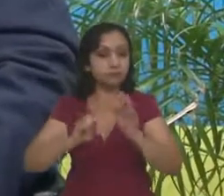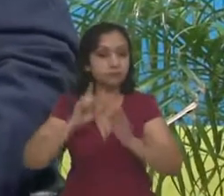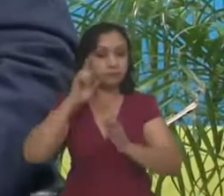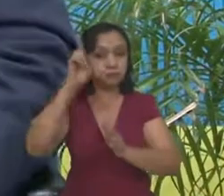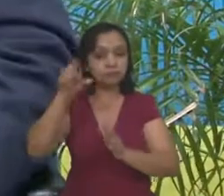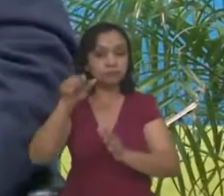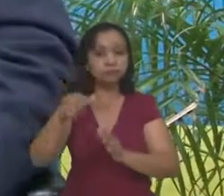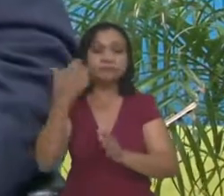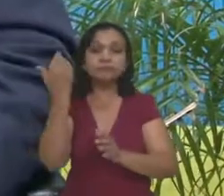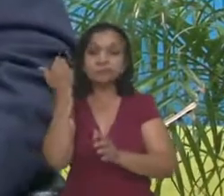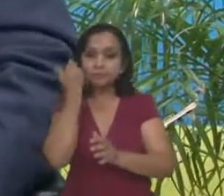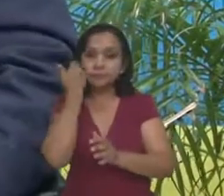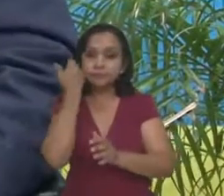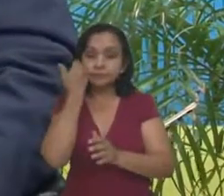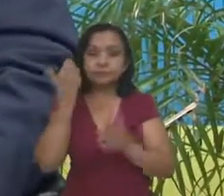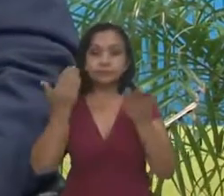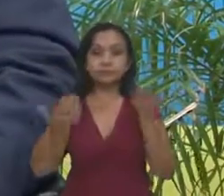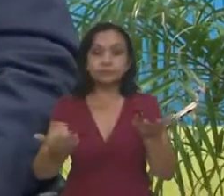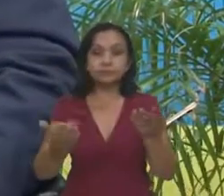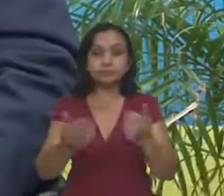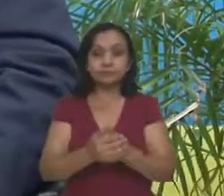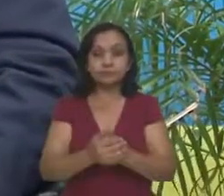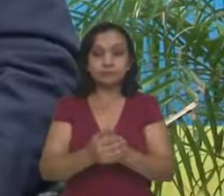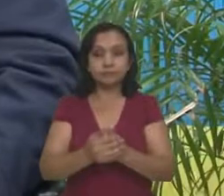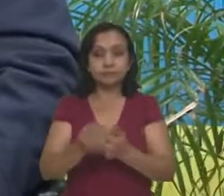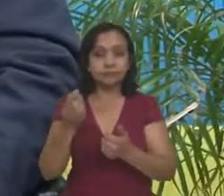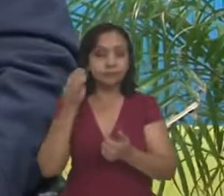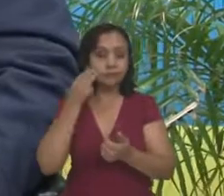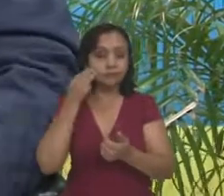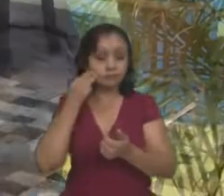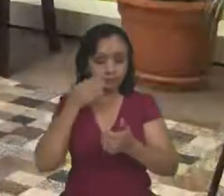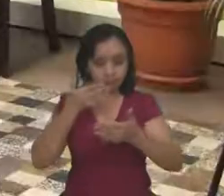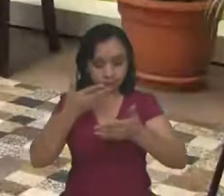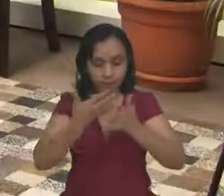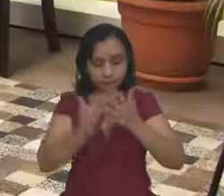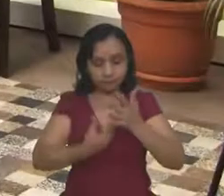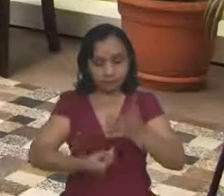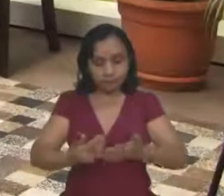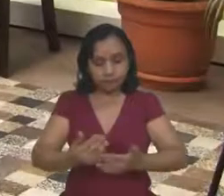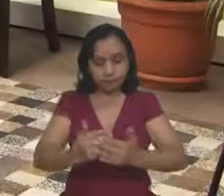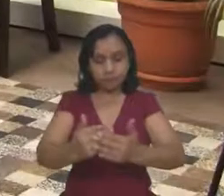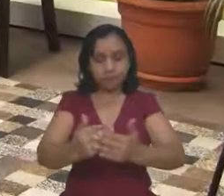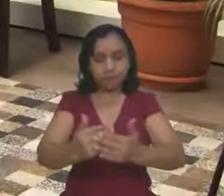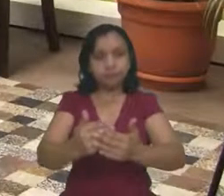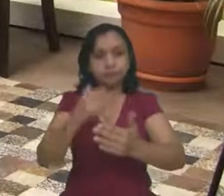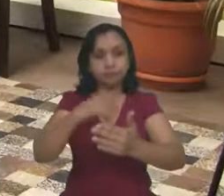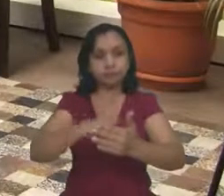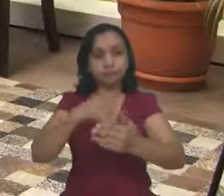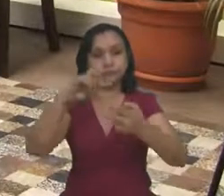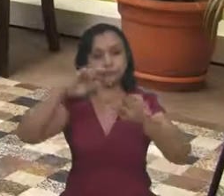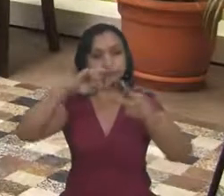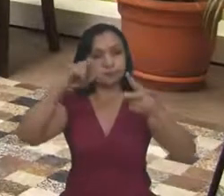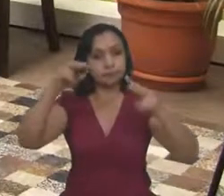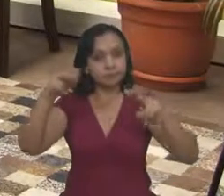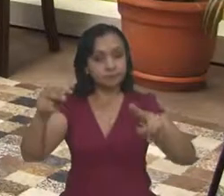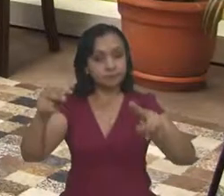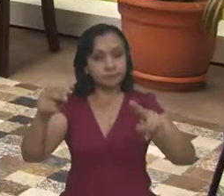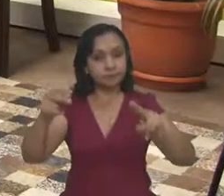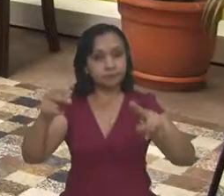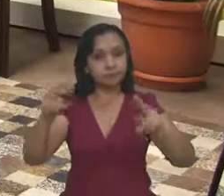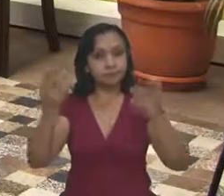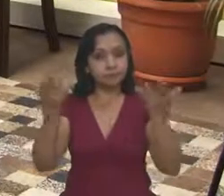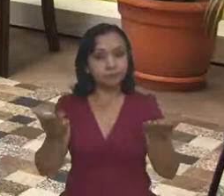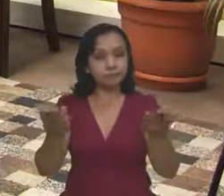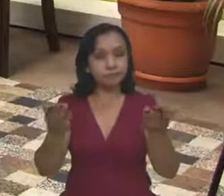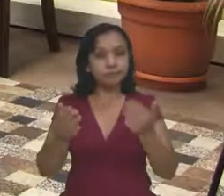dichas enfermedades, ¿de acuerdo? Transmitírsela de madre a hijo. Exactamente, de un componente genético, más cuando son afectaciones inmunes.